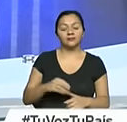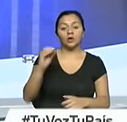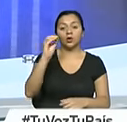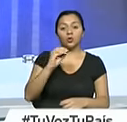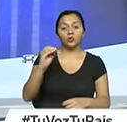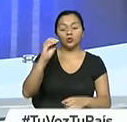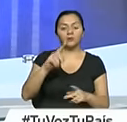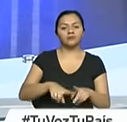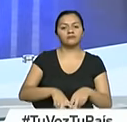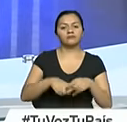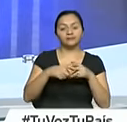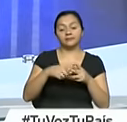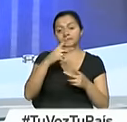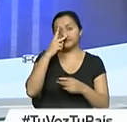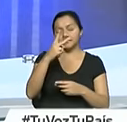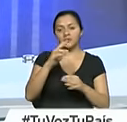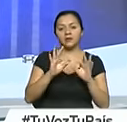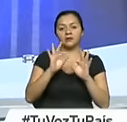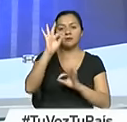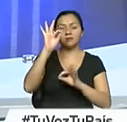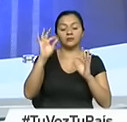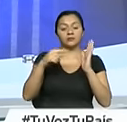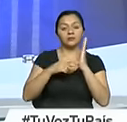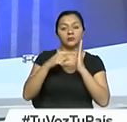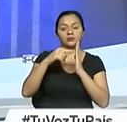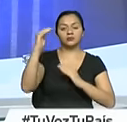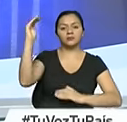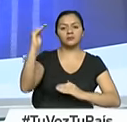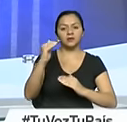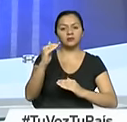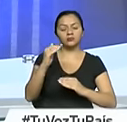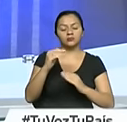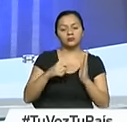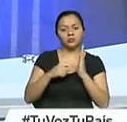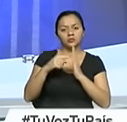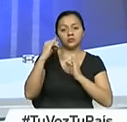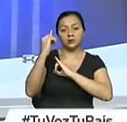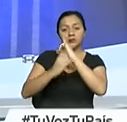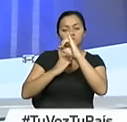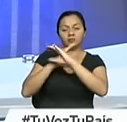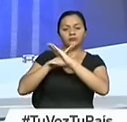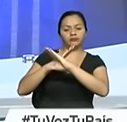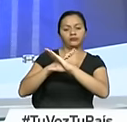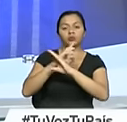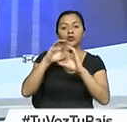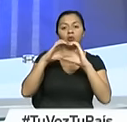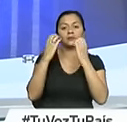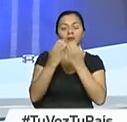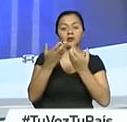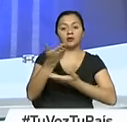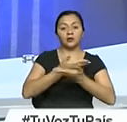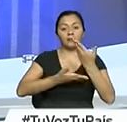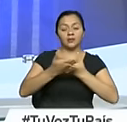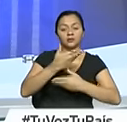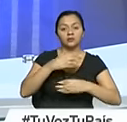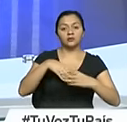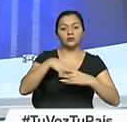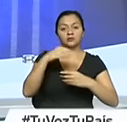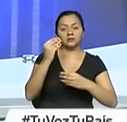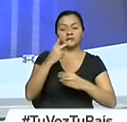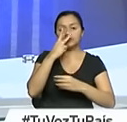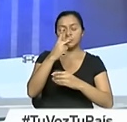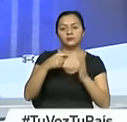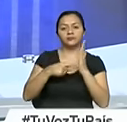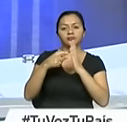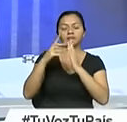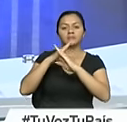en vigencia la reducción de tasas arancelarias. Esta decisión tomada por el Comité de Comercio Exterior reducirá la medida de